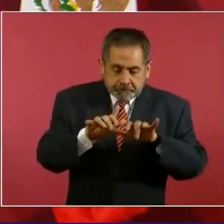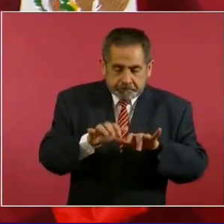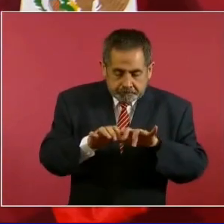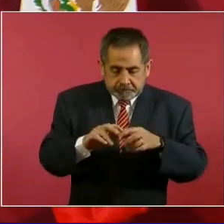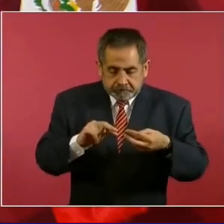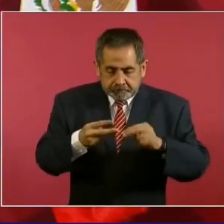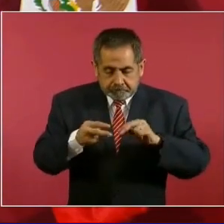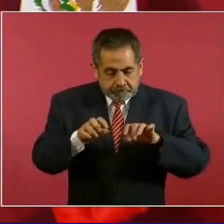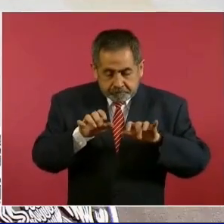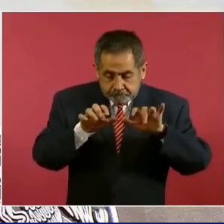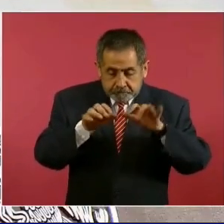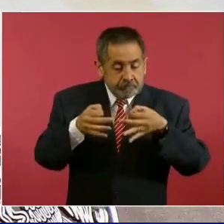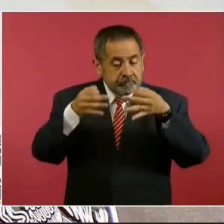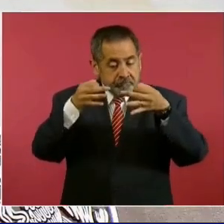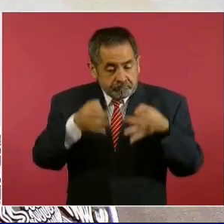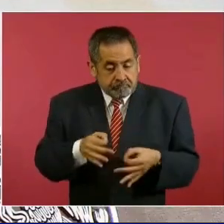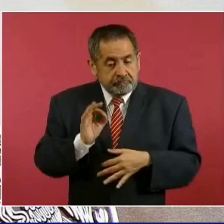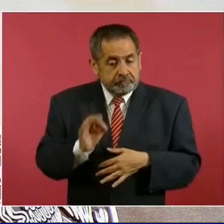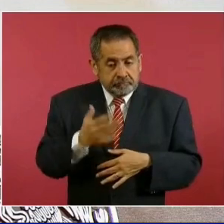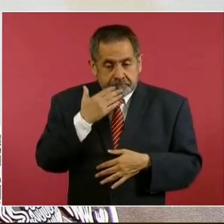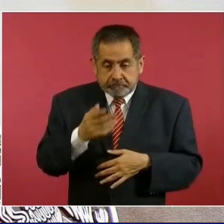el expediente